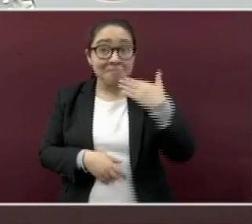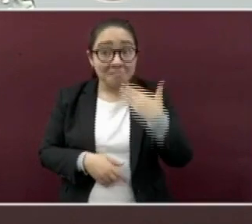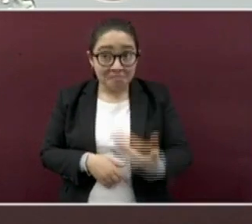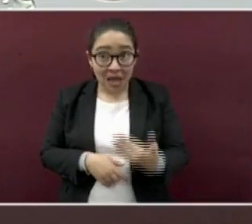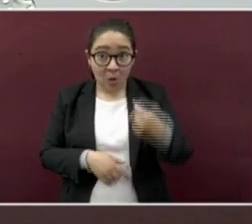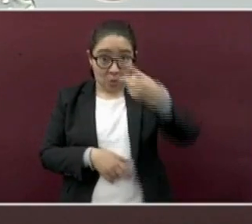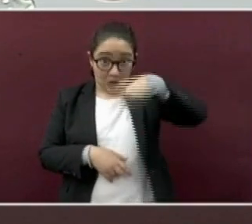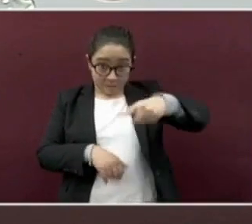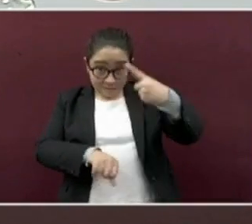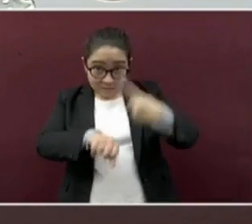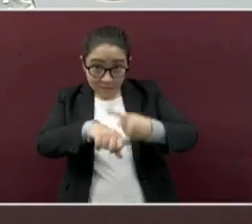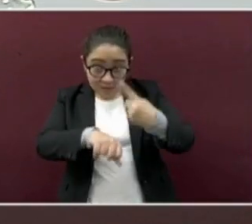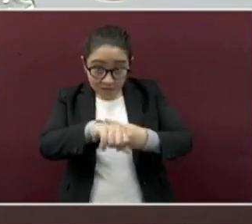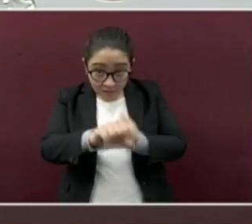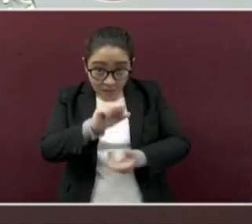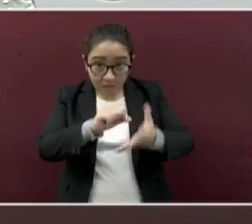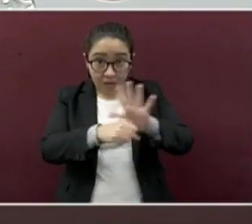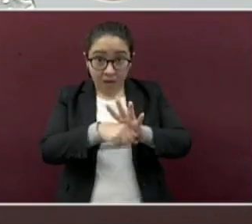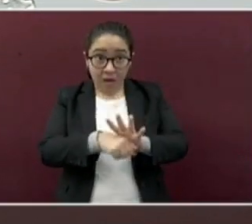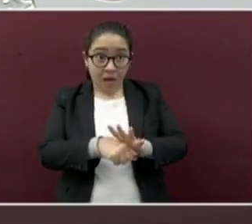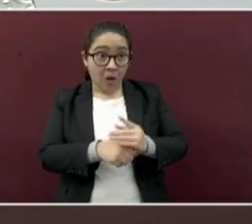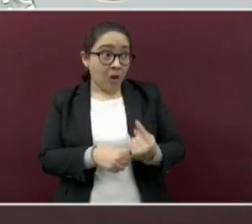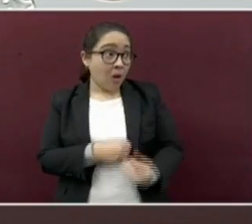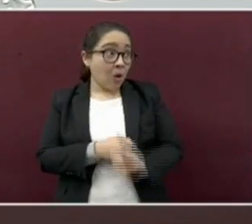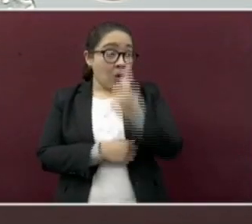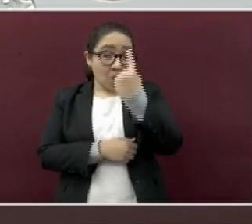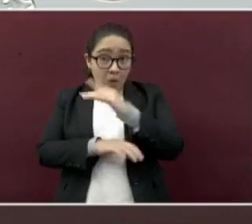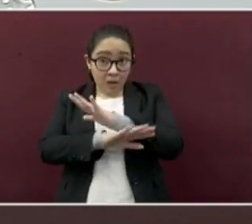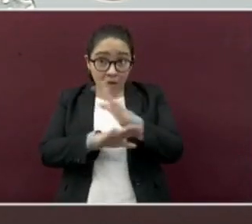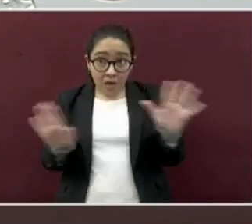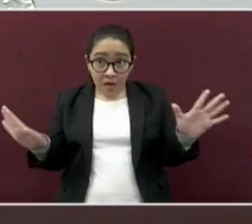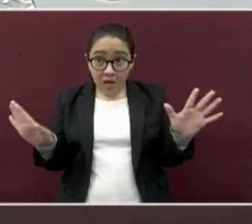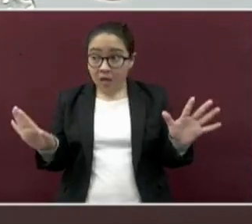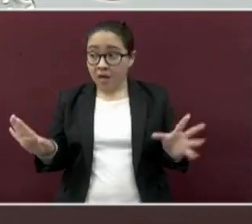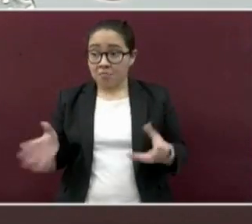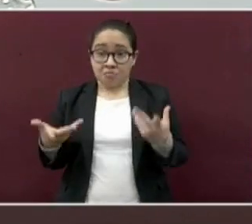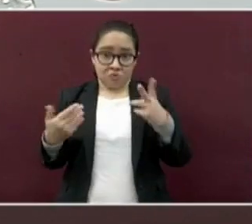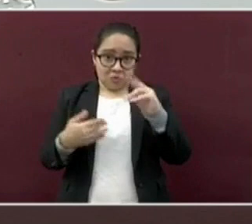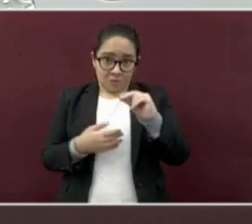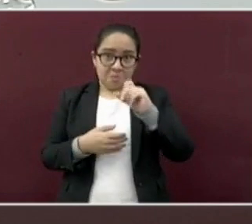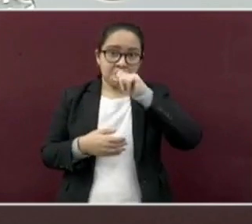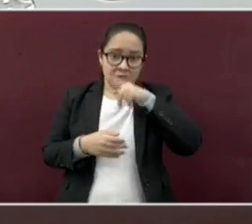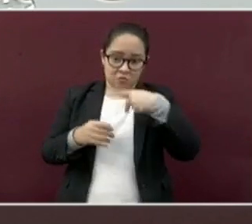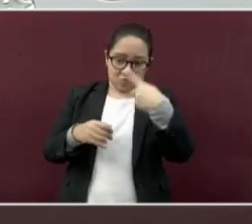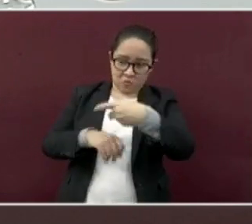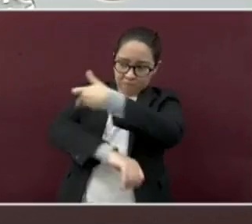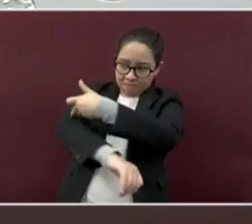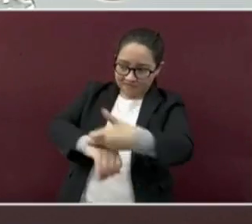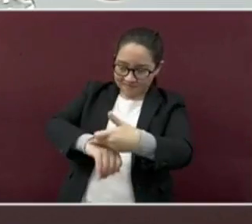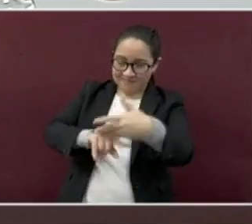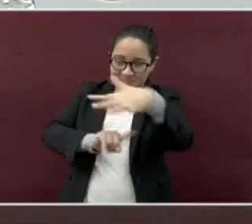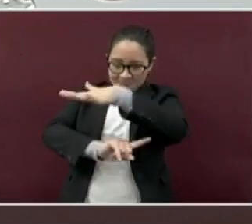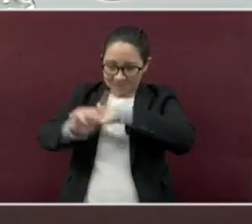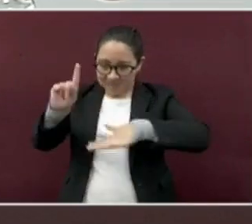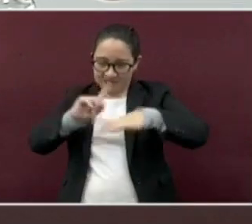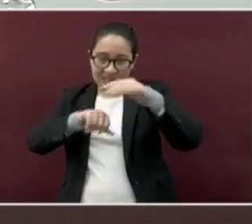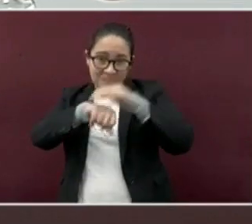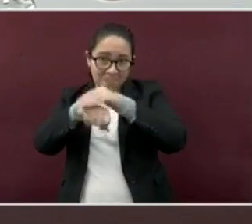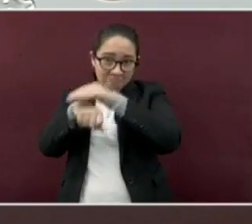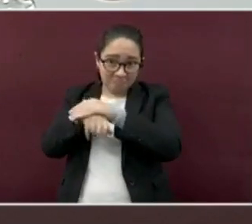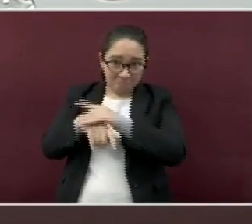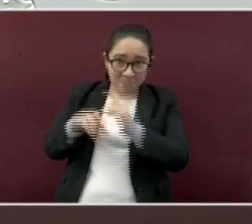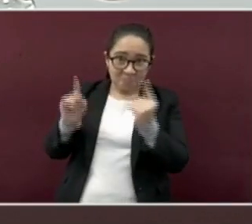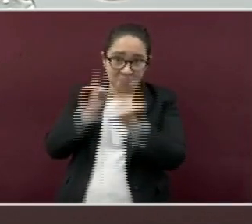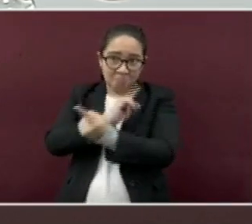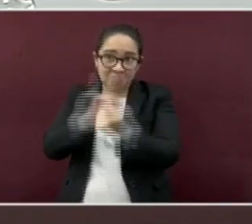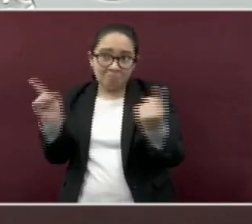los afectados, sino la gente con la que convivan por espacio, inclusive de algunos